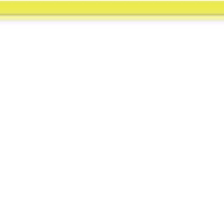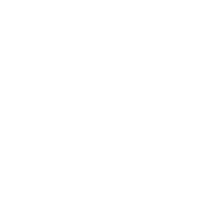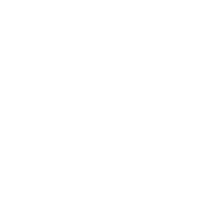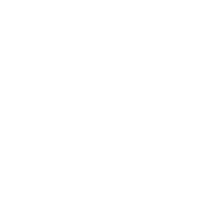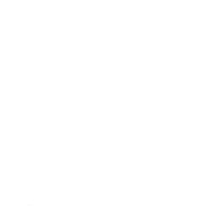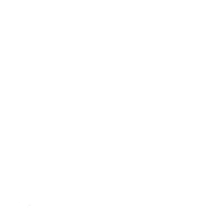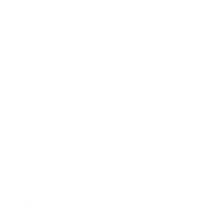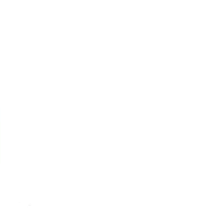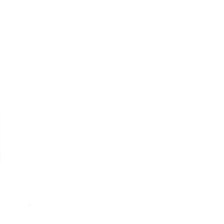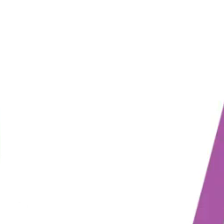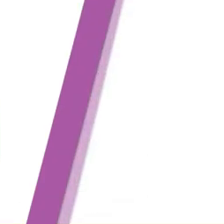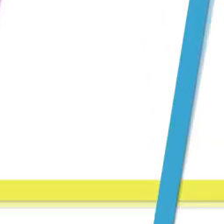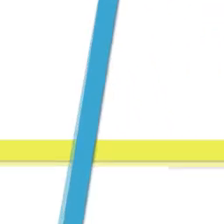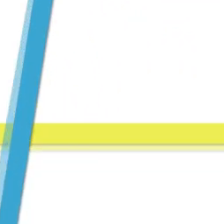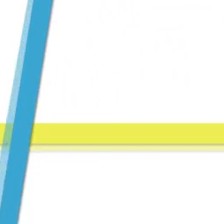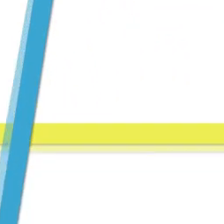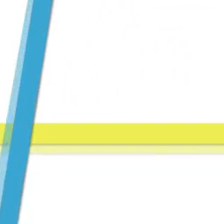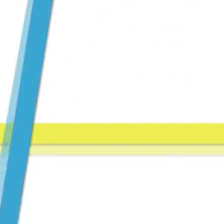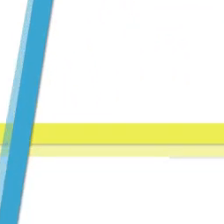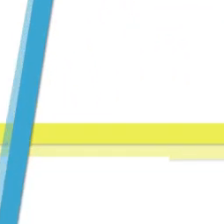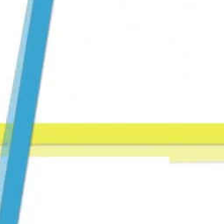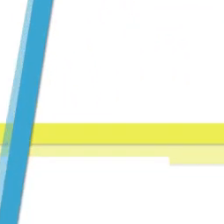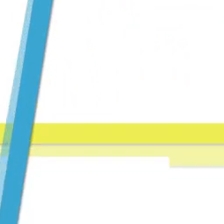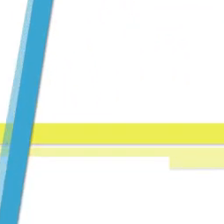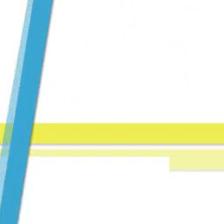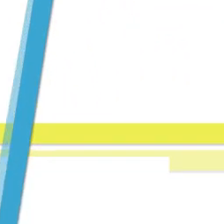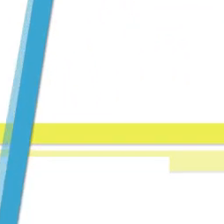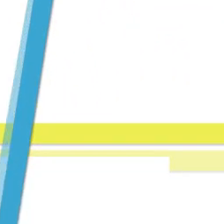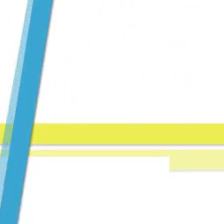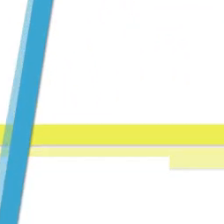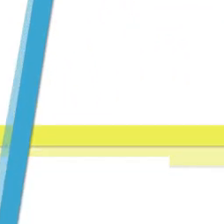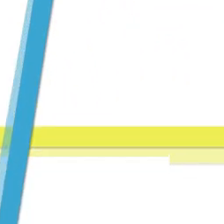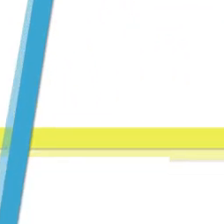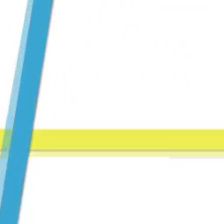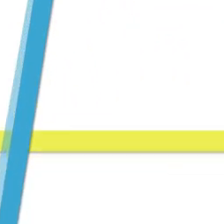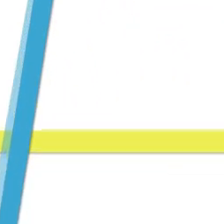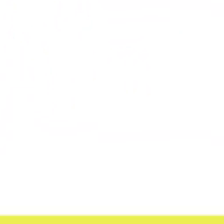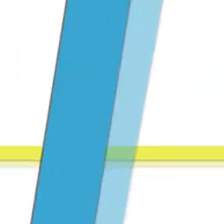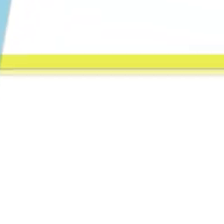a mí e